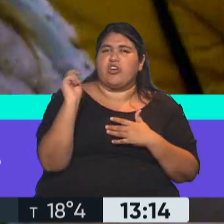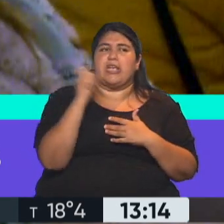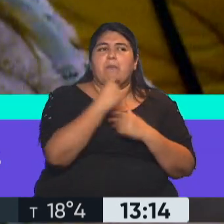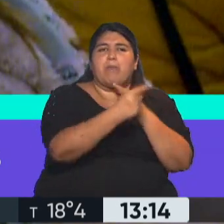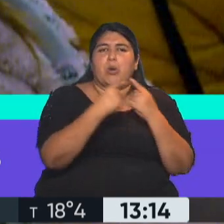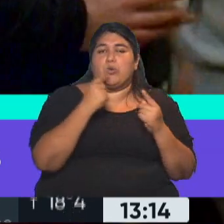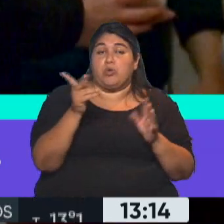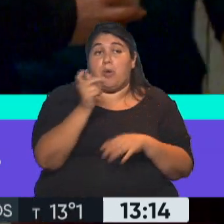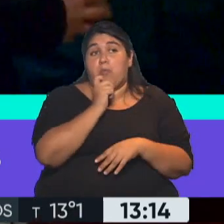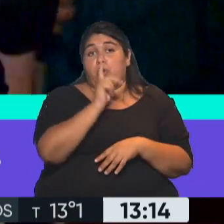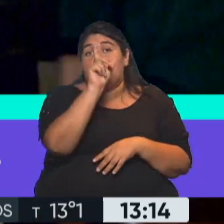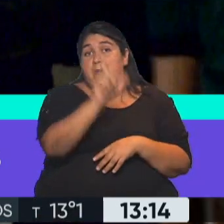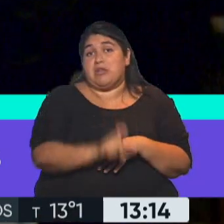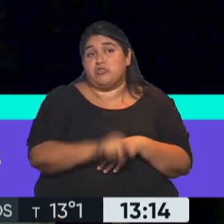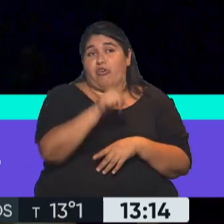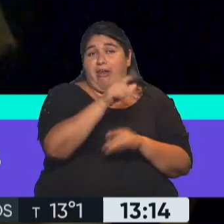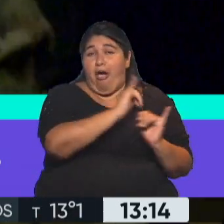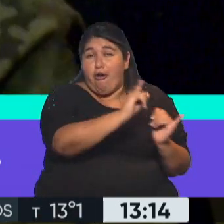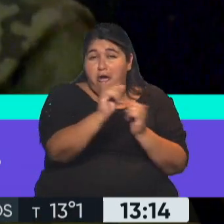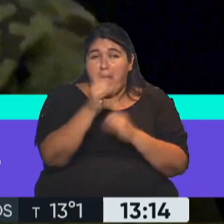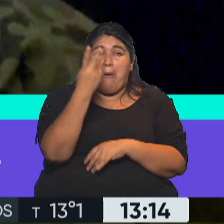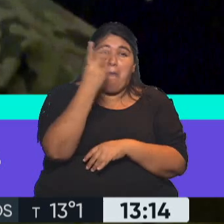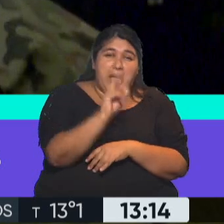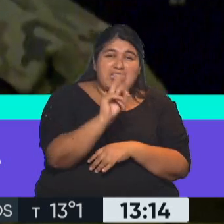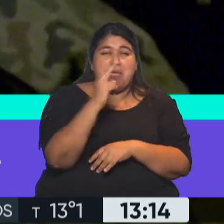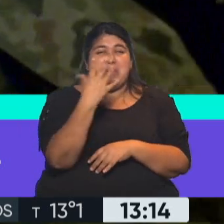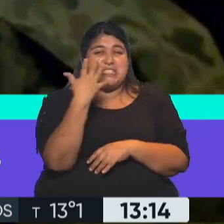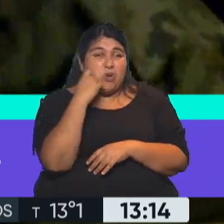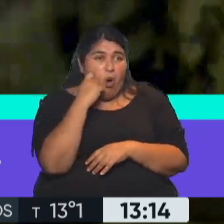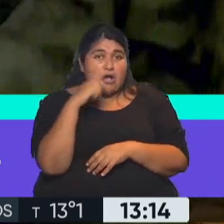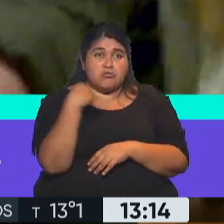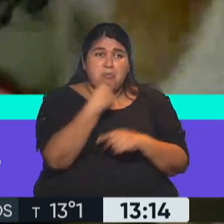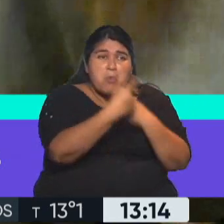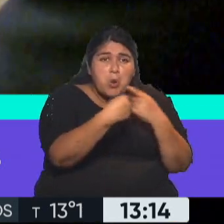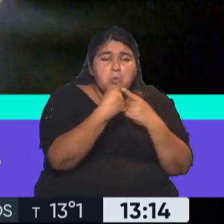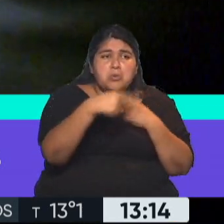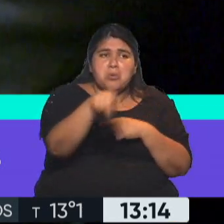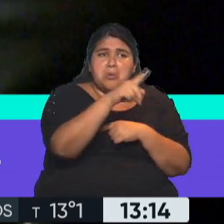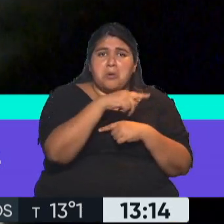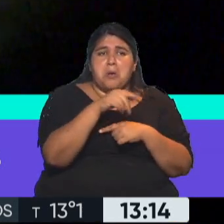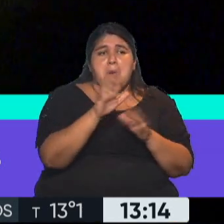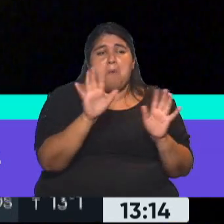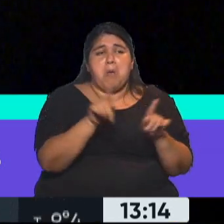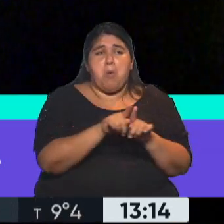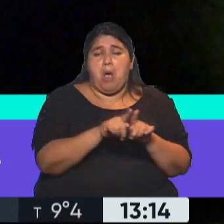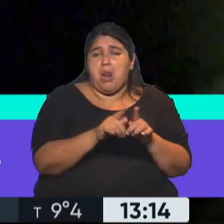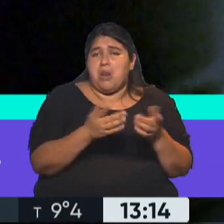por ejemplo, si uno le pregunta a la gente joven de entre 20 y 25 años, ellos no se lo toman